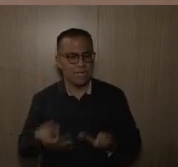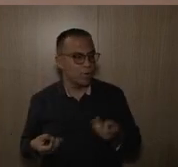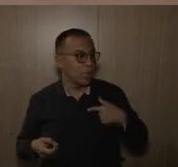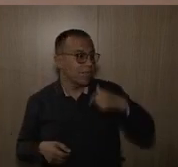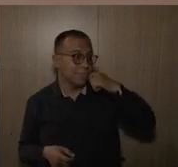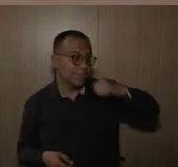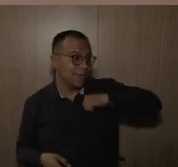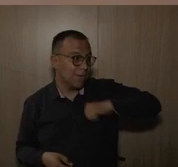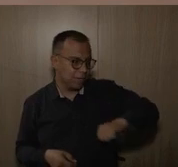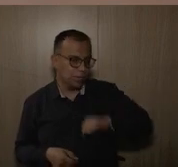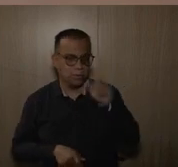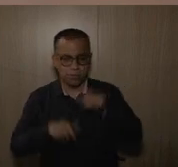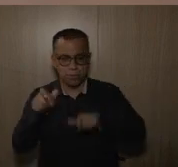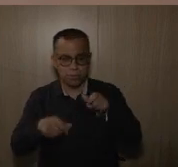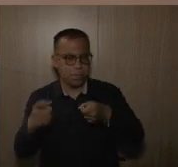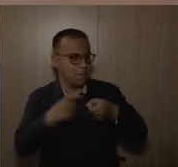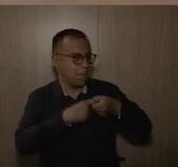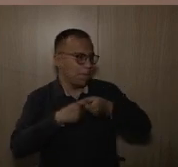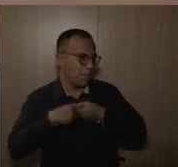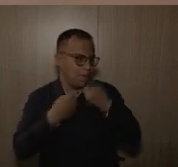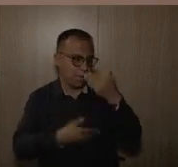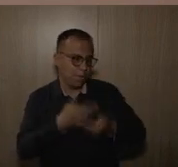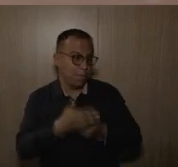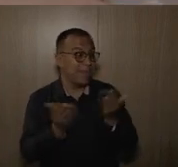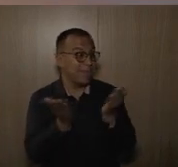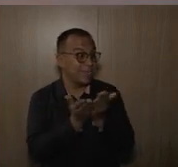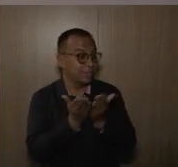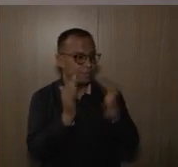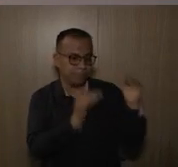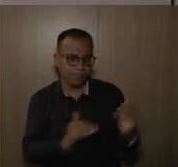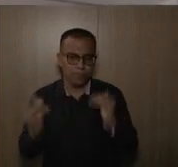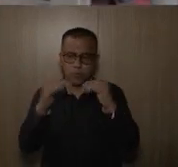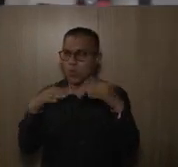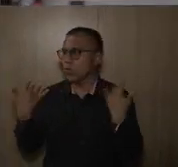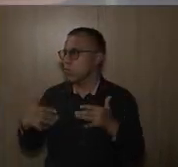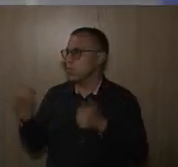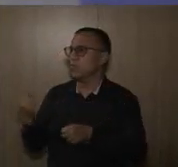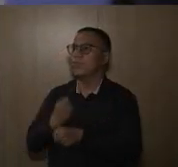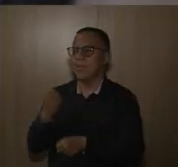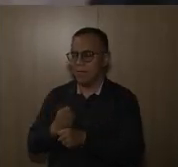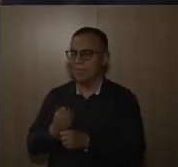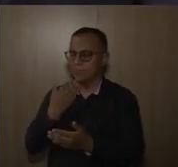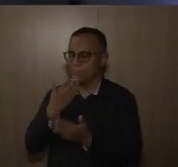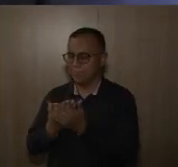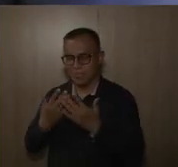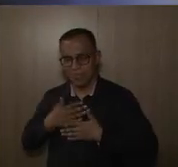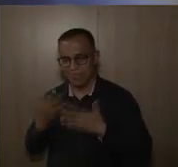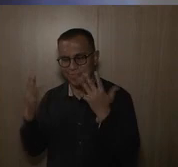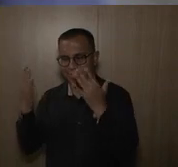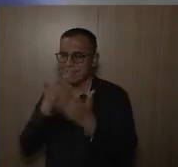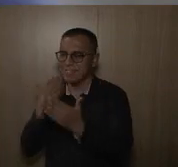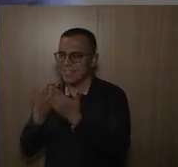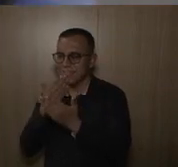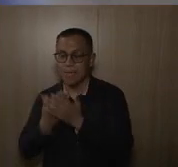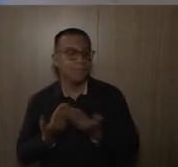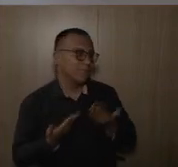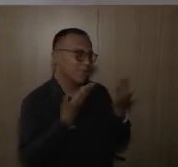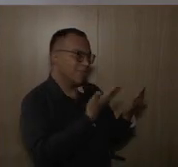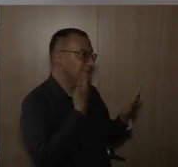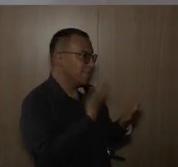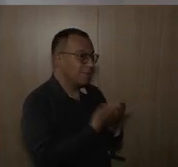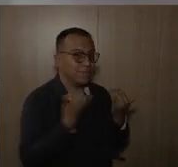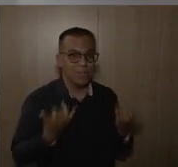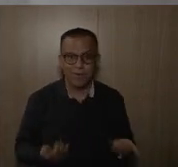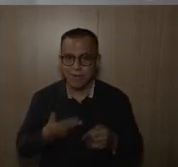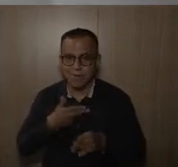debido proceso y también a la educación superior con calidad. Gran trabajo el que desempeñan, Juliana. Felicitaciones y muchas gracias. Muchísimas gracias a ti. Estamos muy